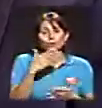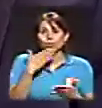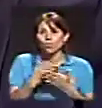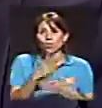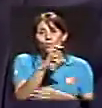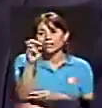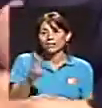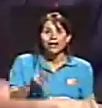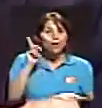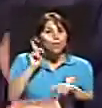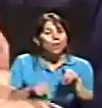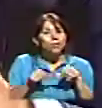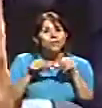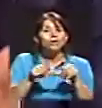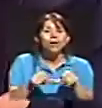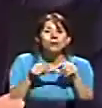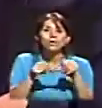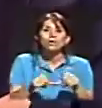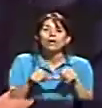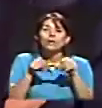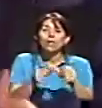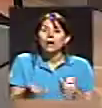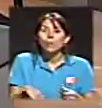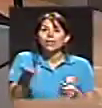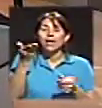de aumentar el déficit fiscal